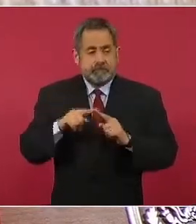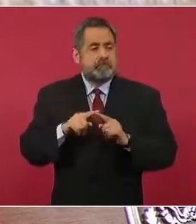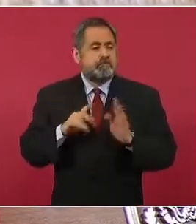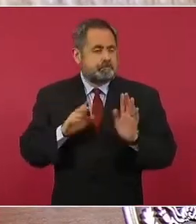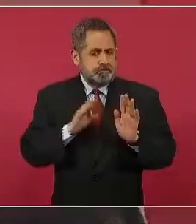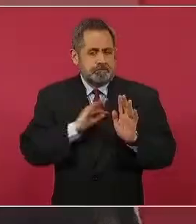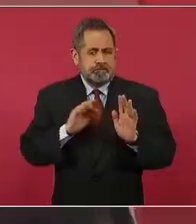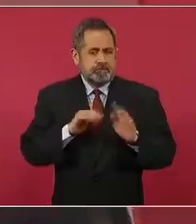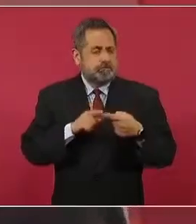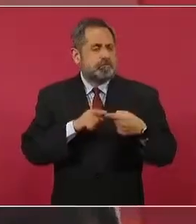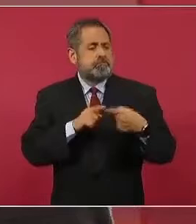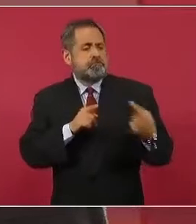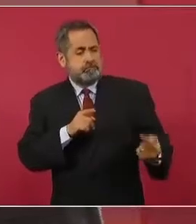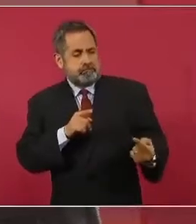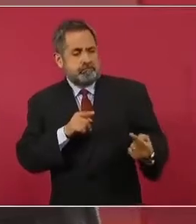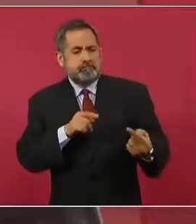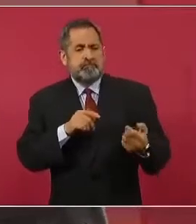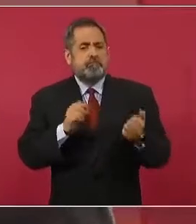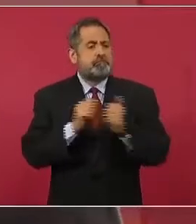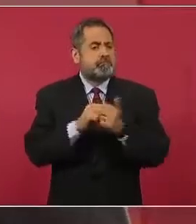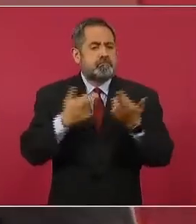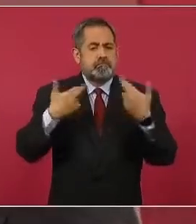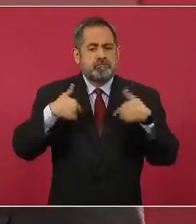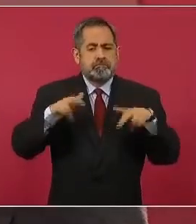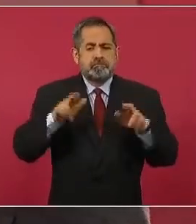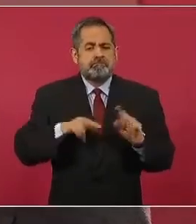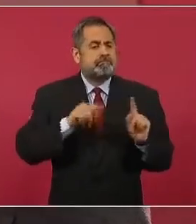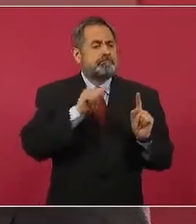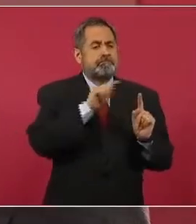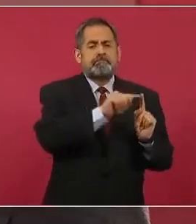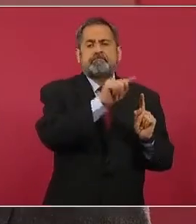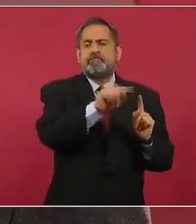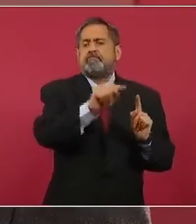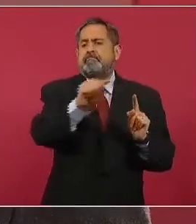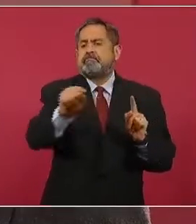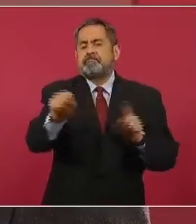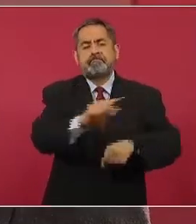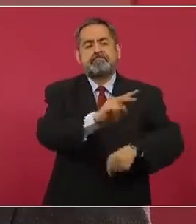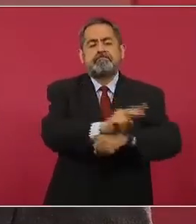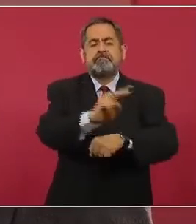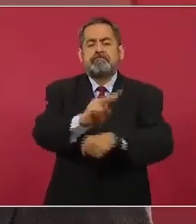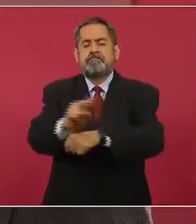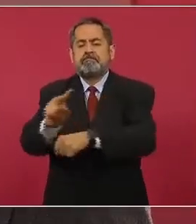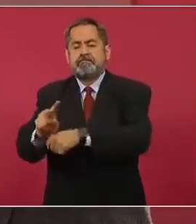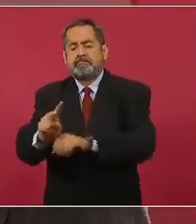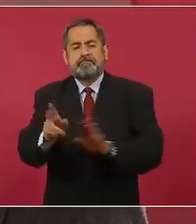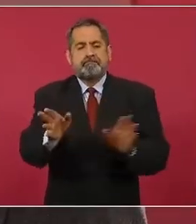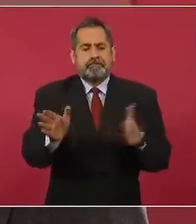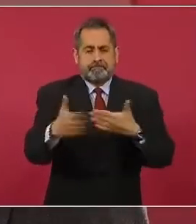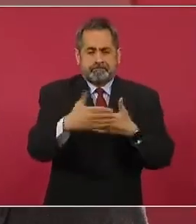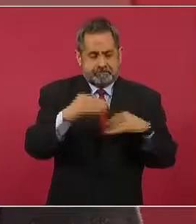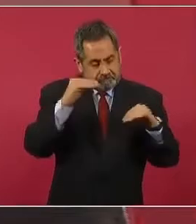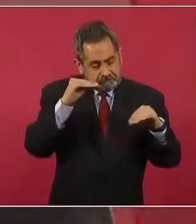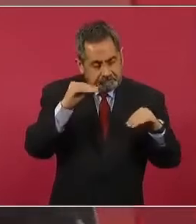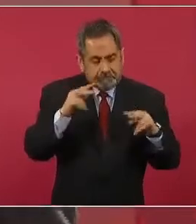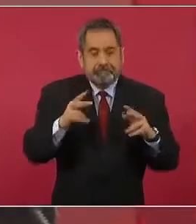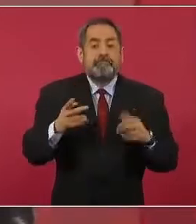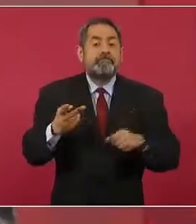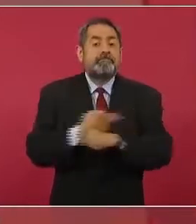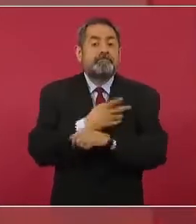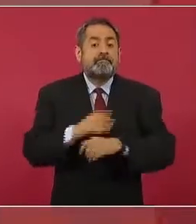permitió una consulta en Chile para que los chilenos